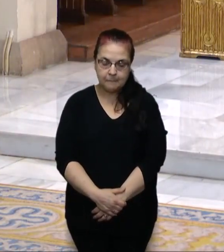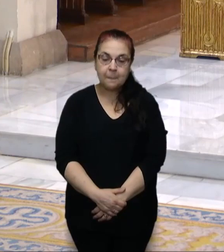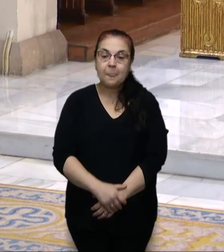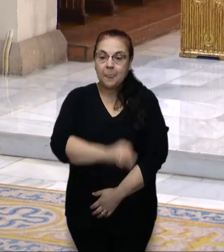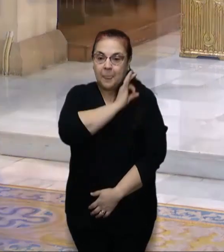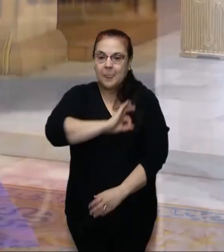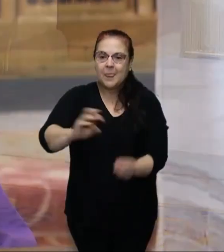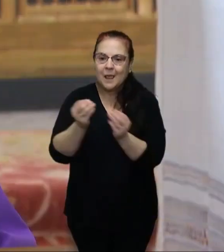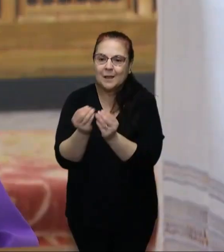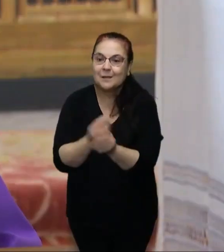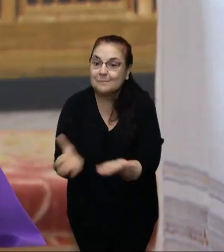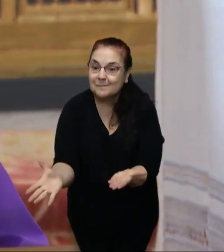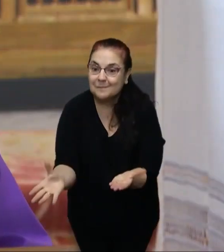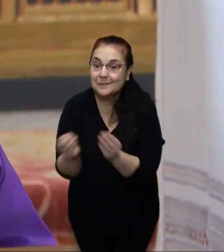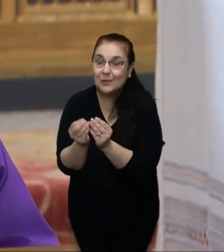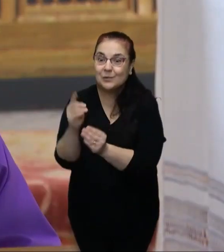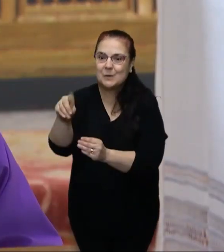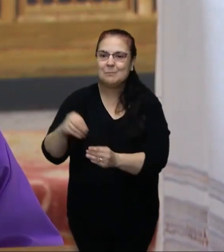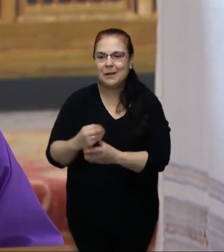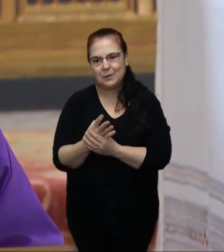El Señor esté con vosotros.